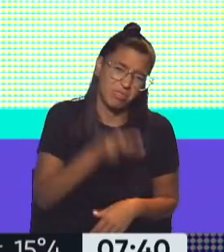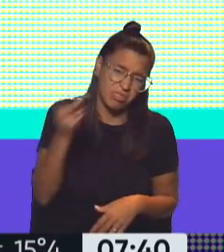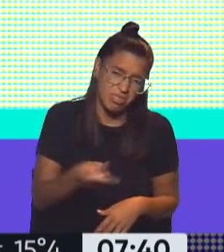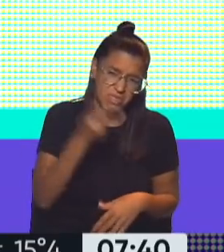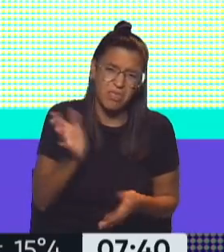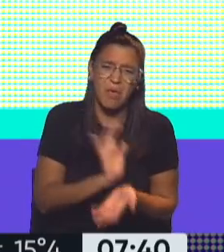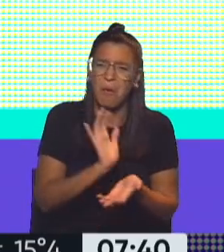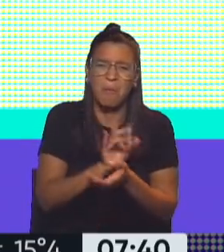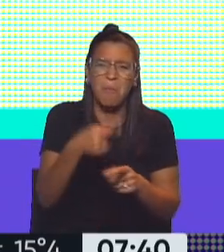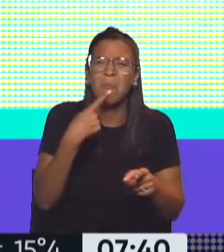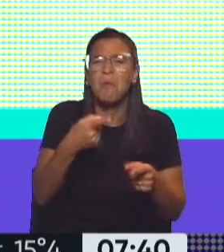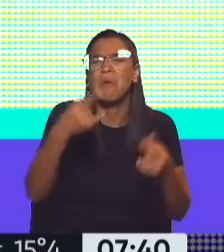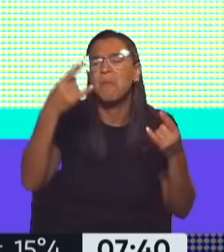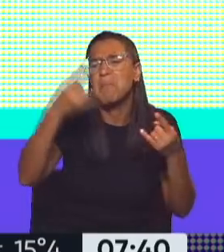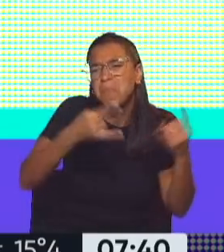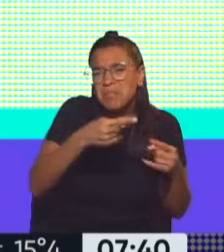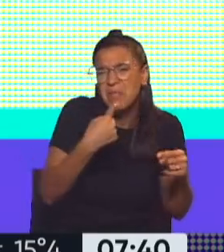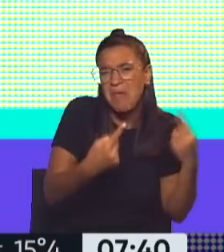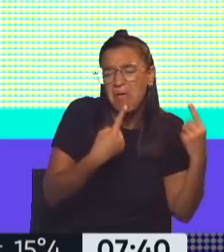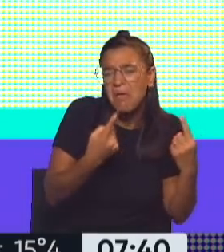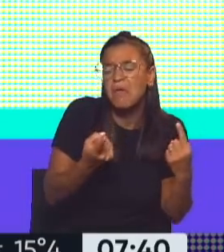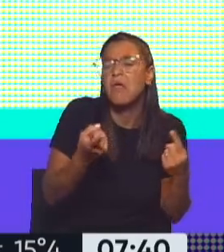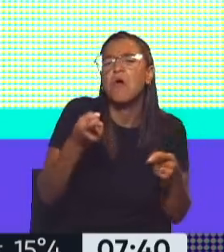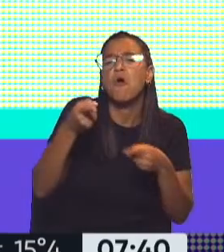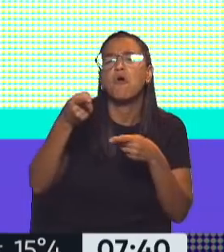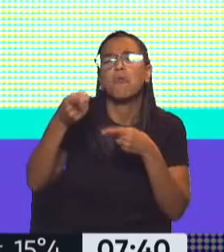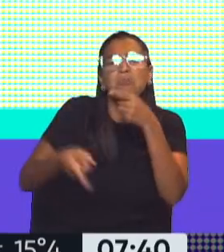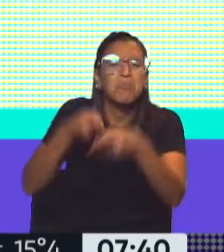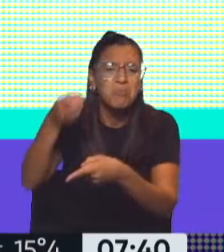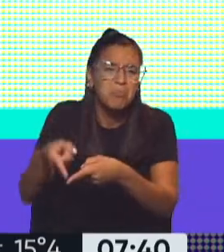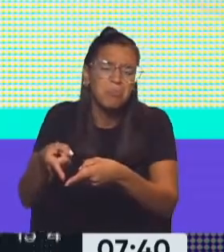de demagogia, o sea, van dirigidas